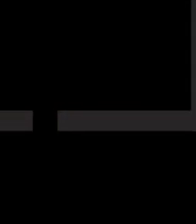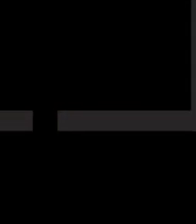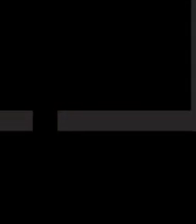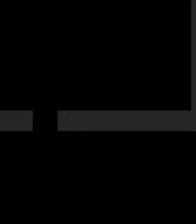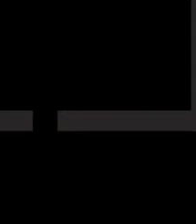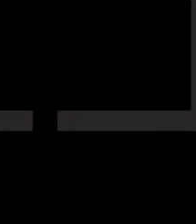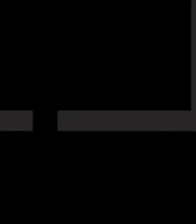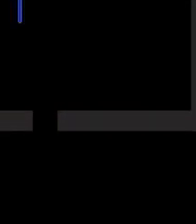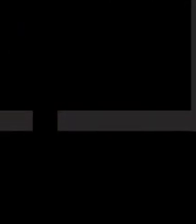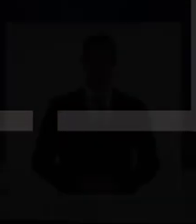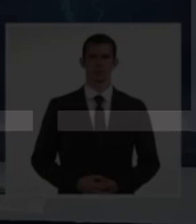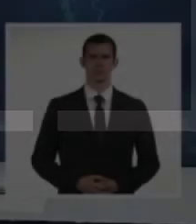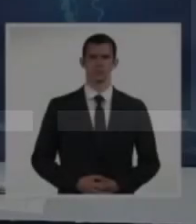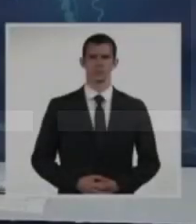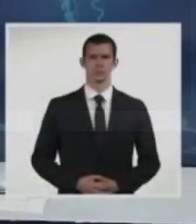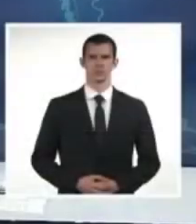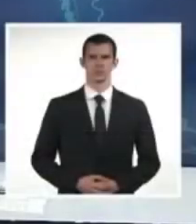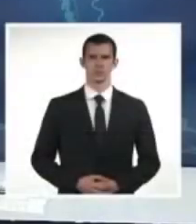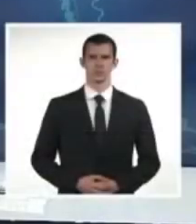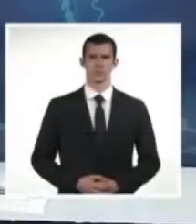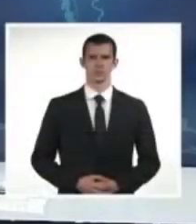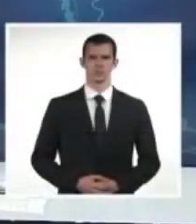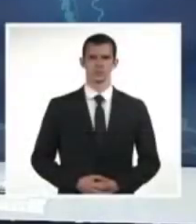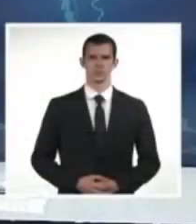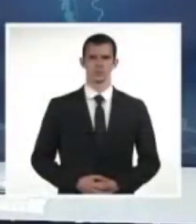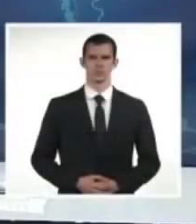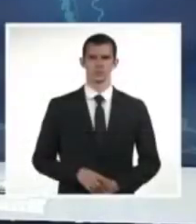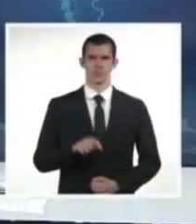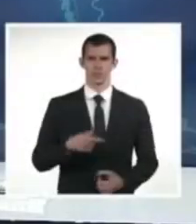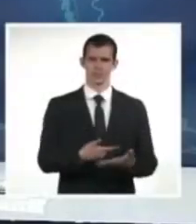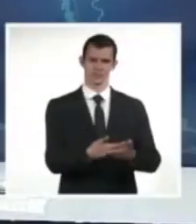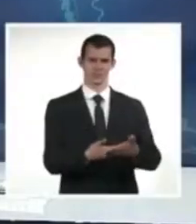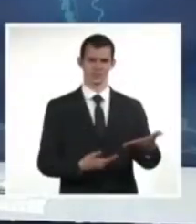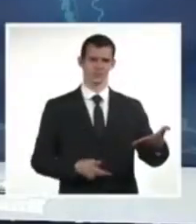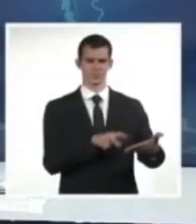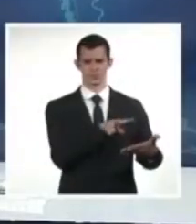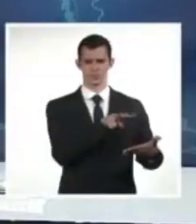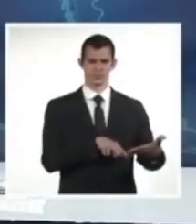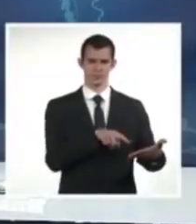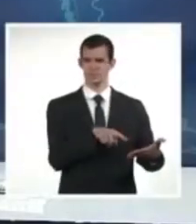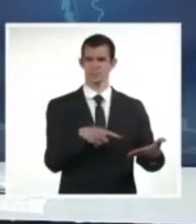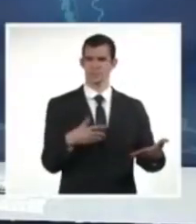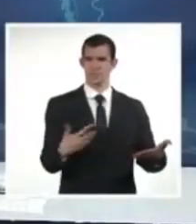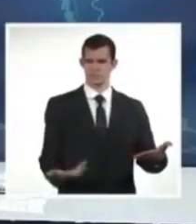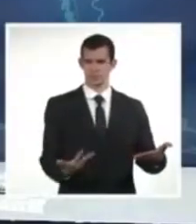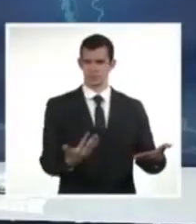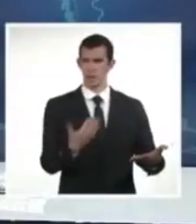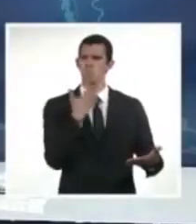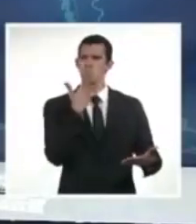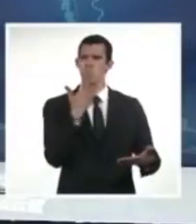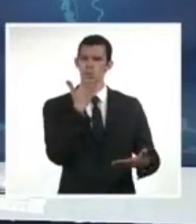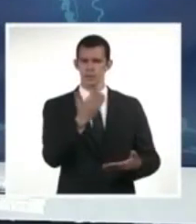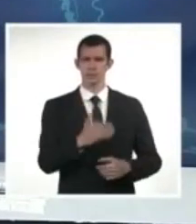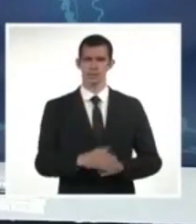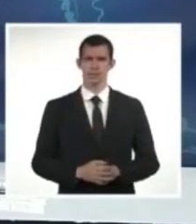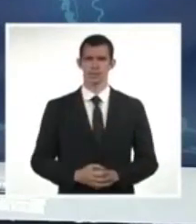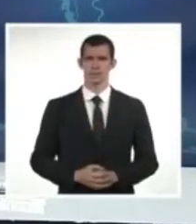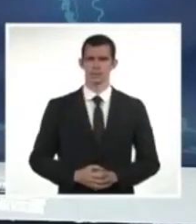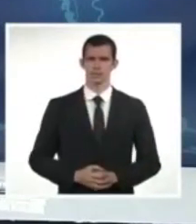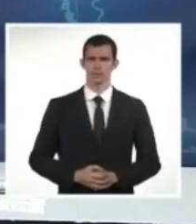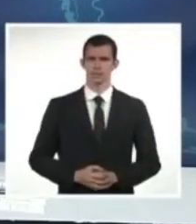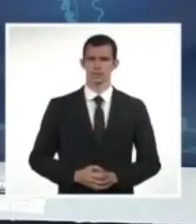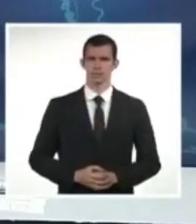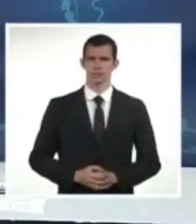anoche en nuestro noticiero la nota informativa del ministerio del interior pero hace